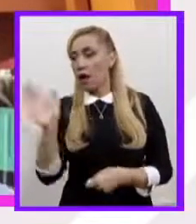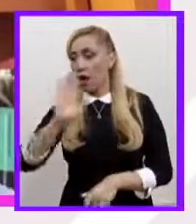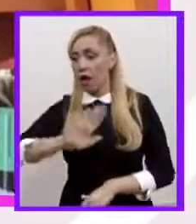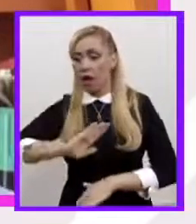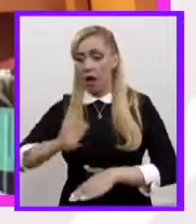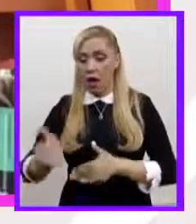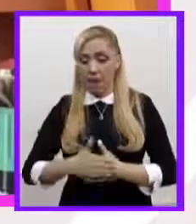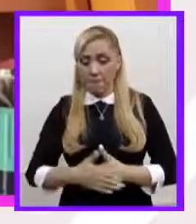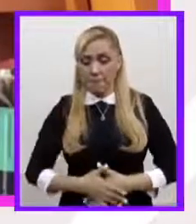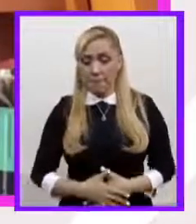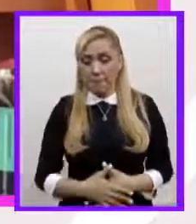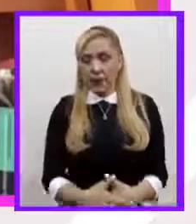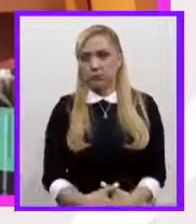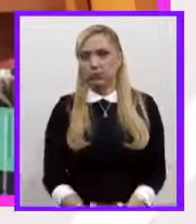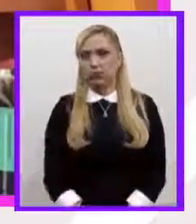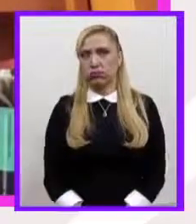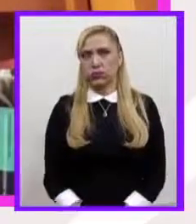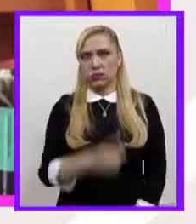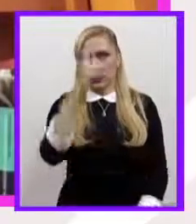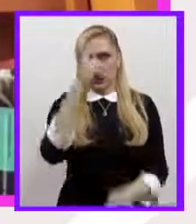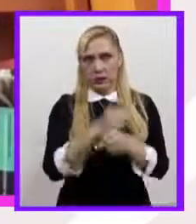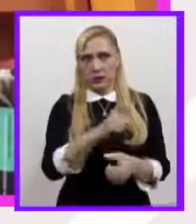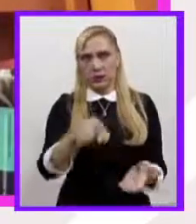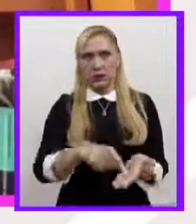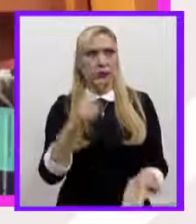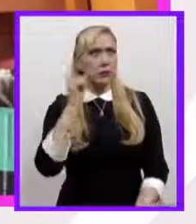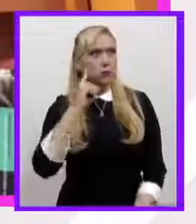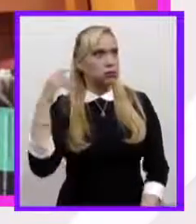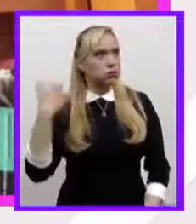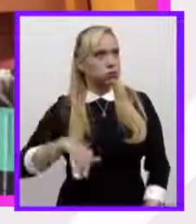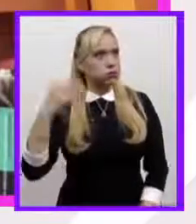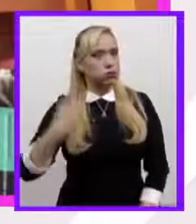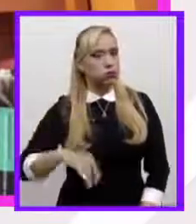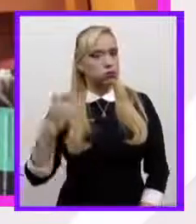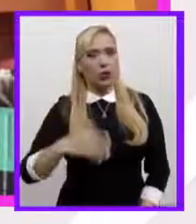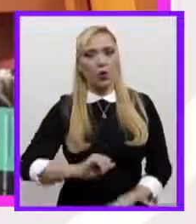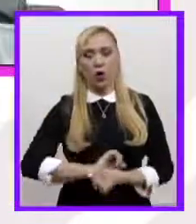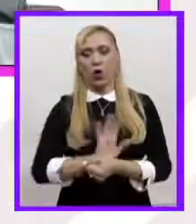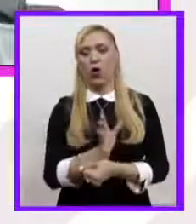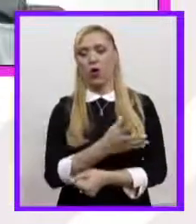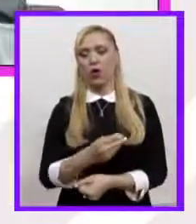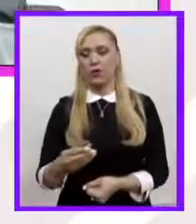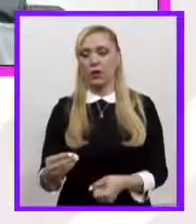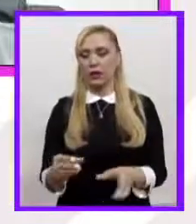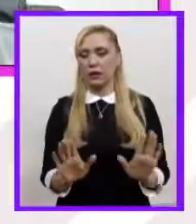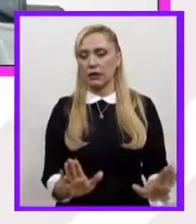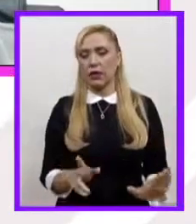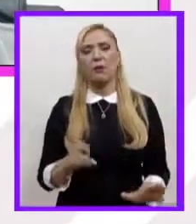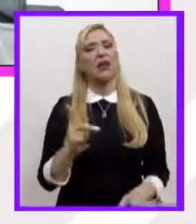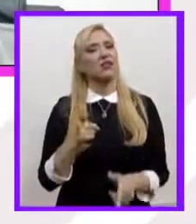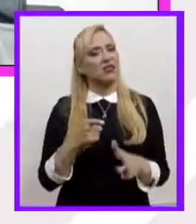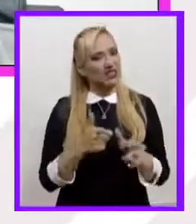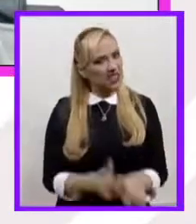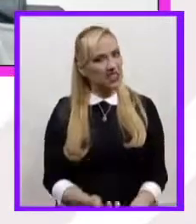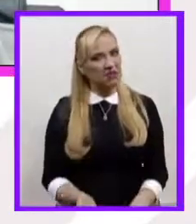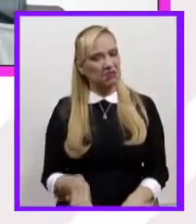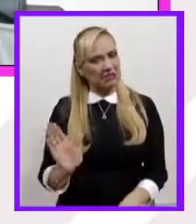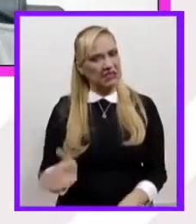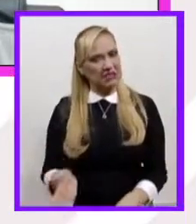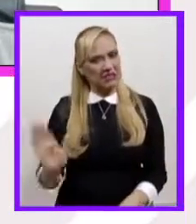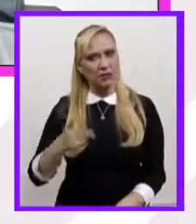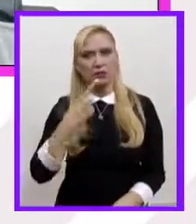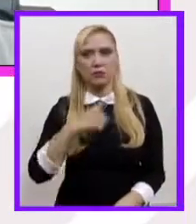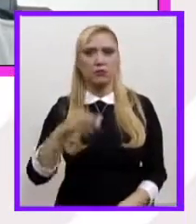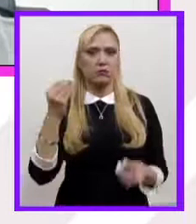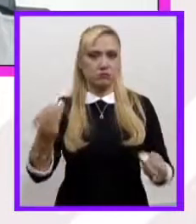que, como sabes, son el primer lugar. Solamente fue desbancado durante 2 años por COVID, pero siguen siendo el primer lugar de las